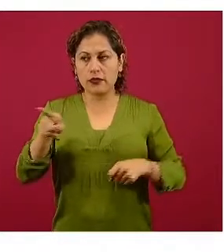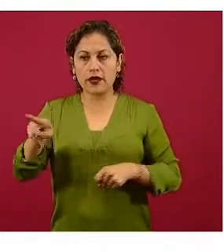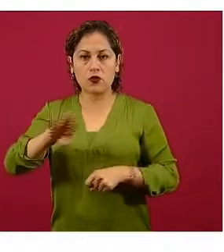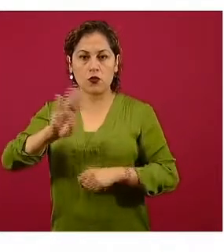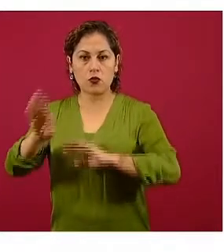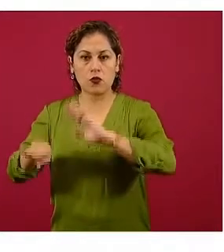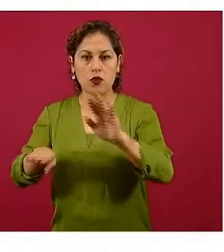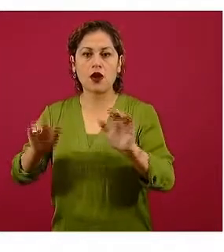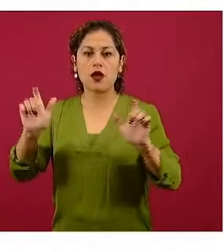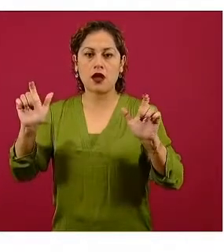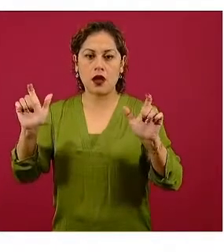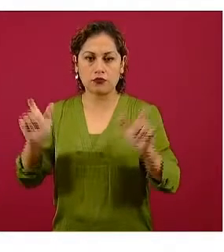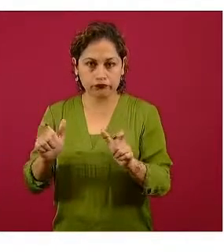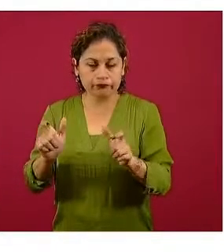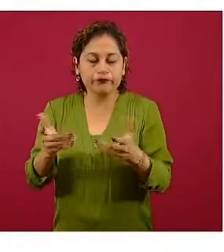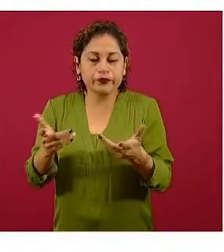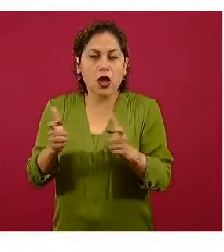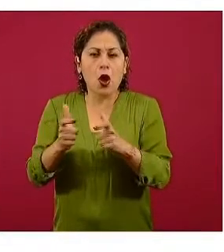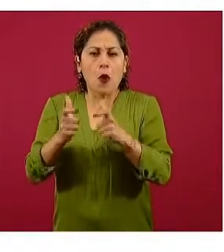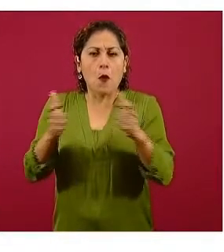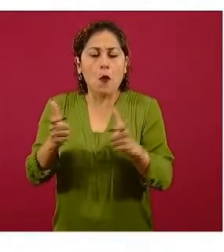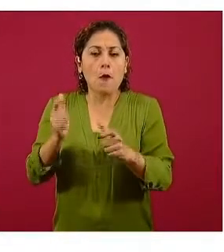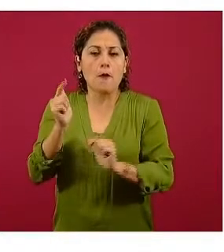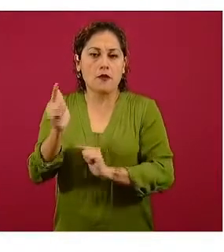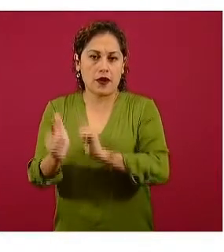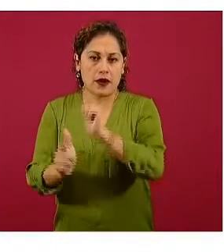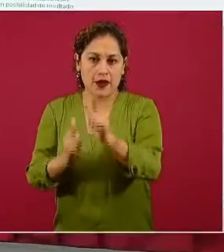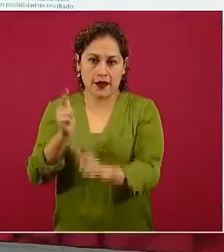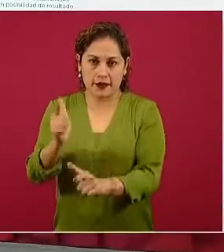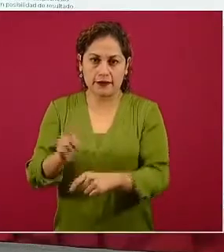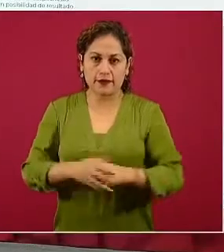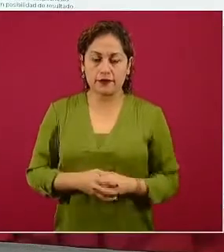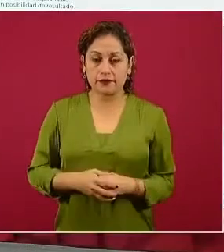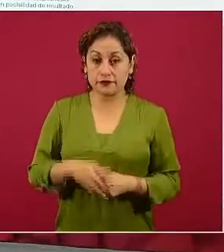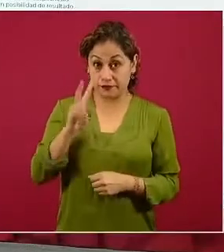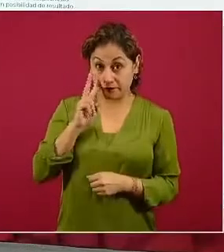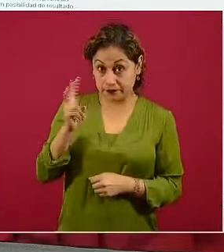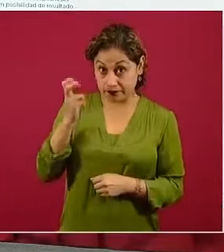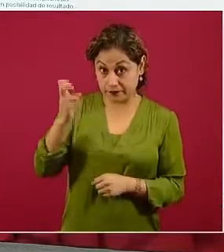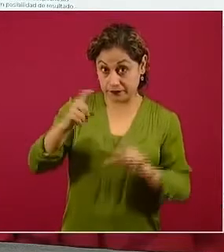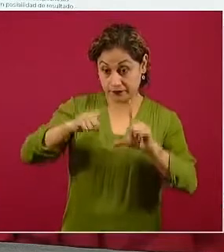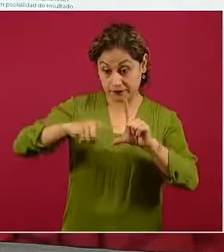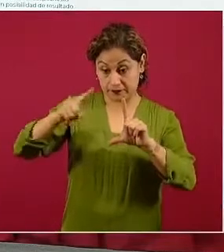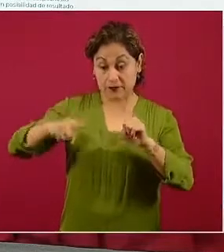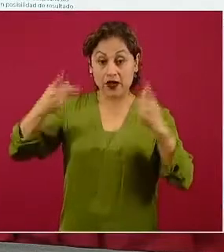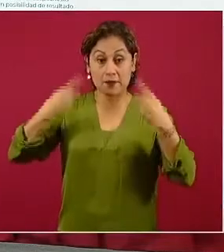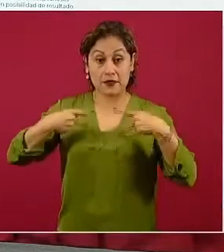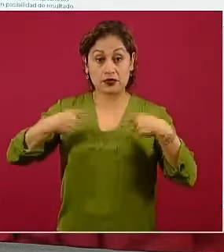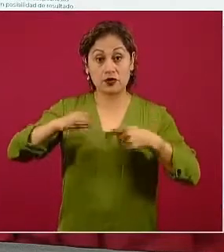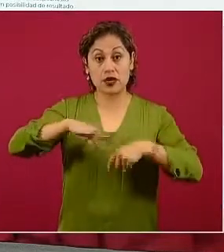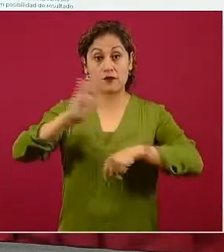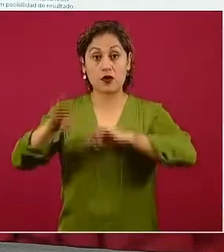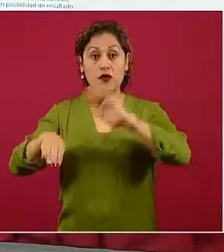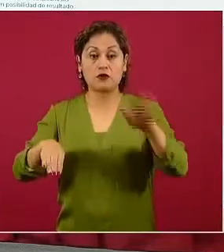cada una de estas defunciones se quisiera que no